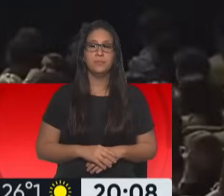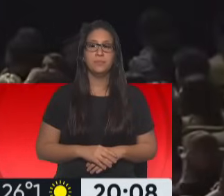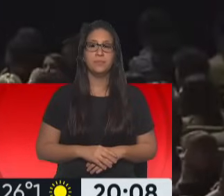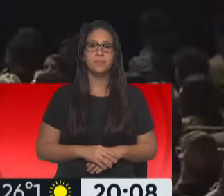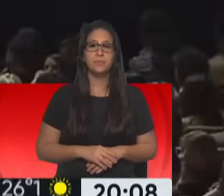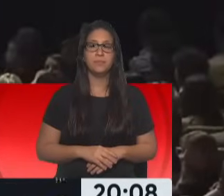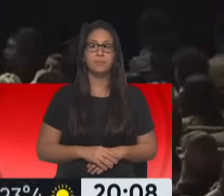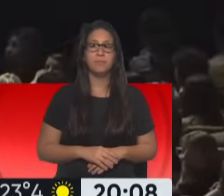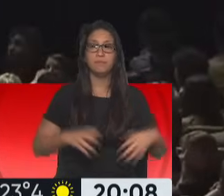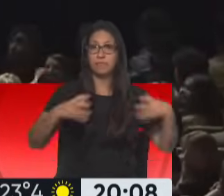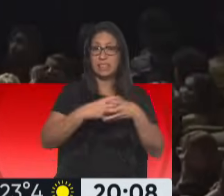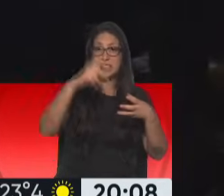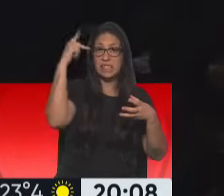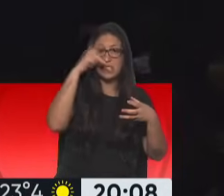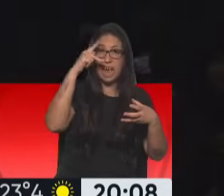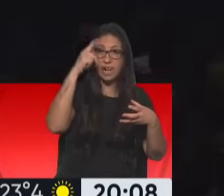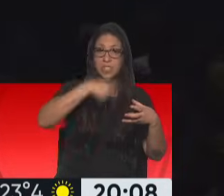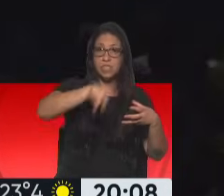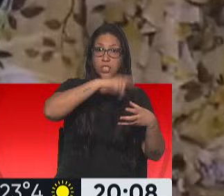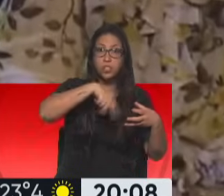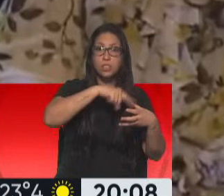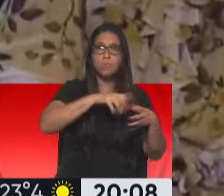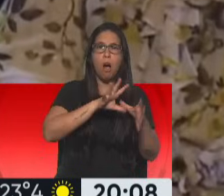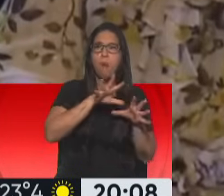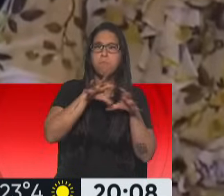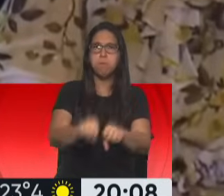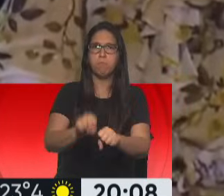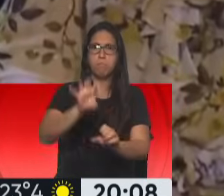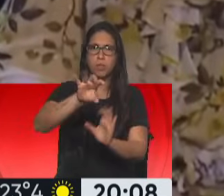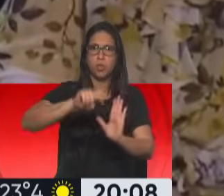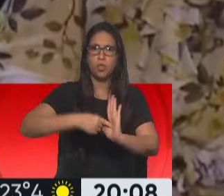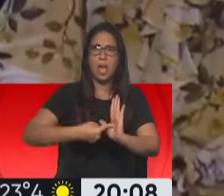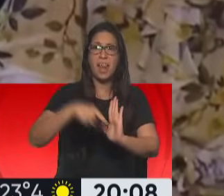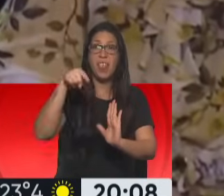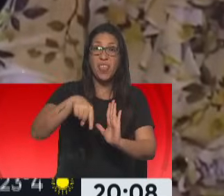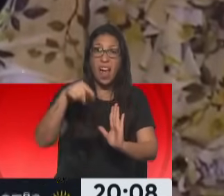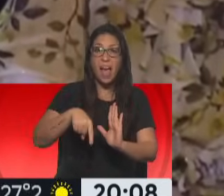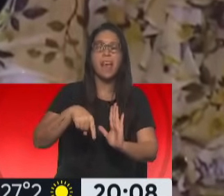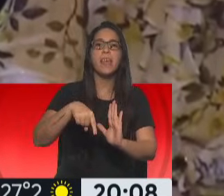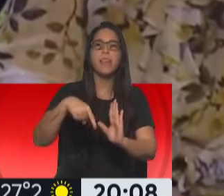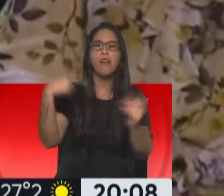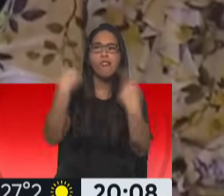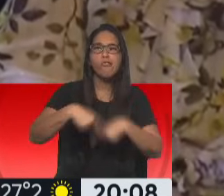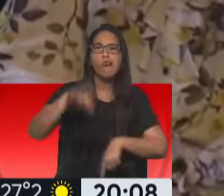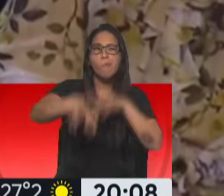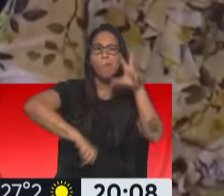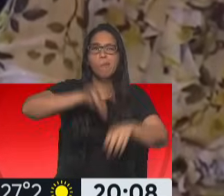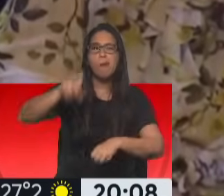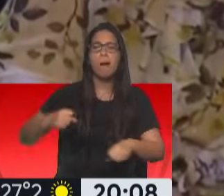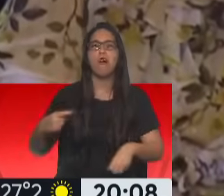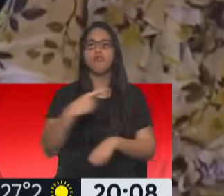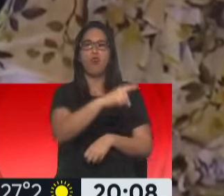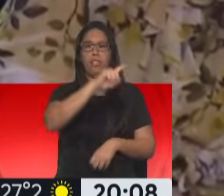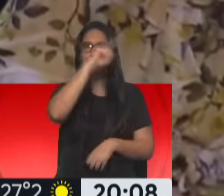El kirchnerismo está acuartelado en la provincia y de allí saca las armas con las que atentan contra el cambio de la